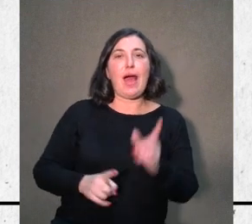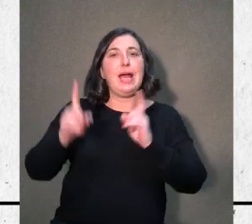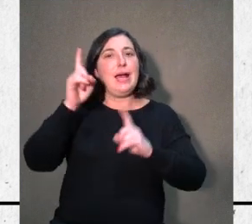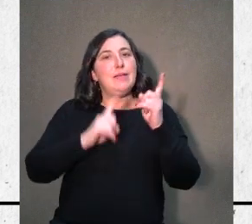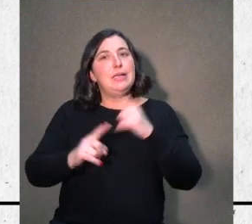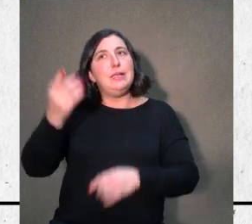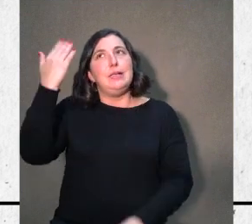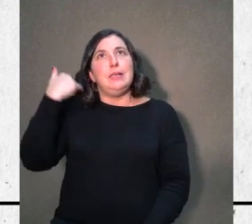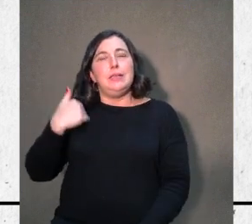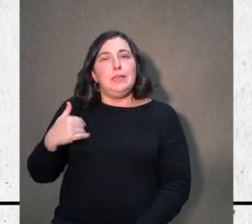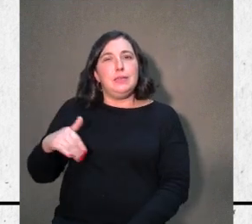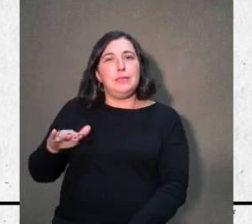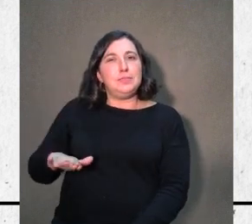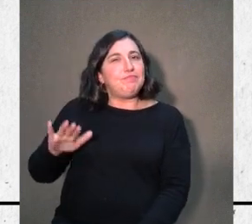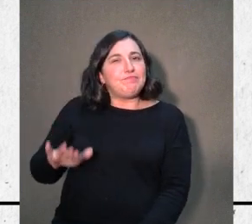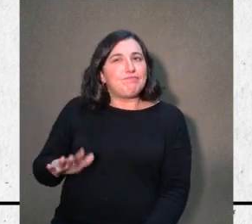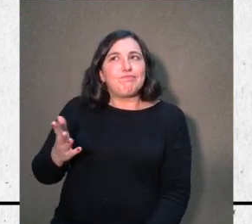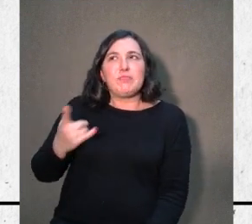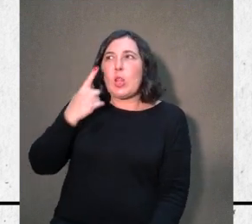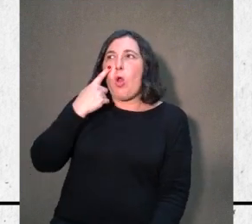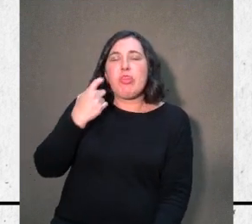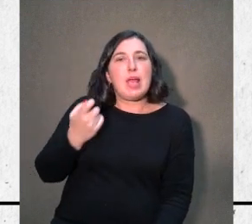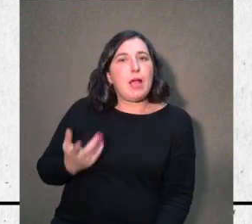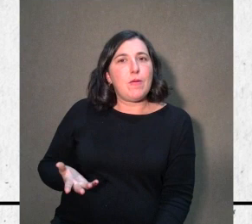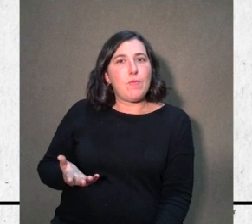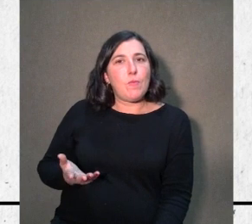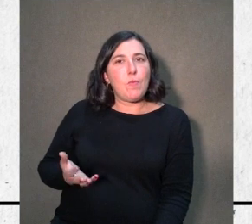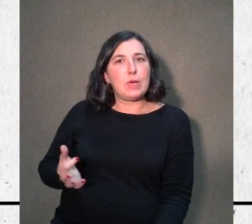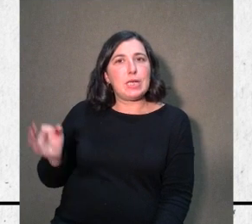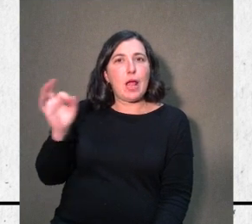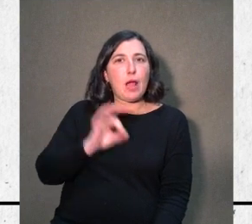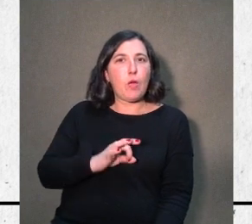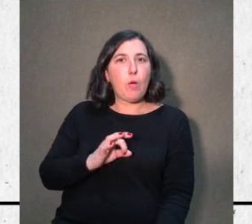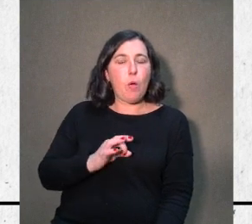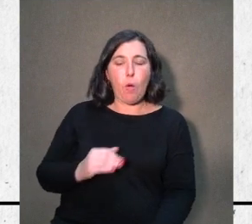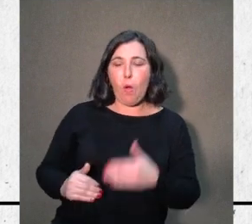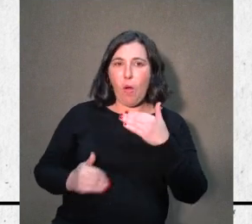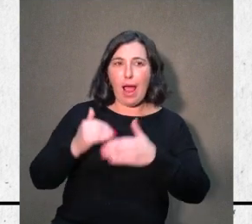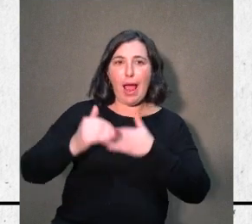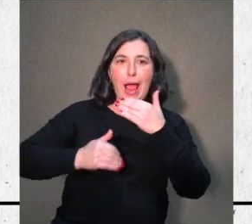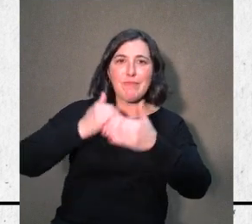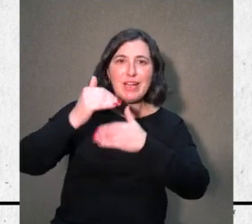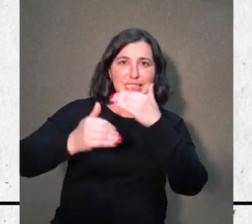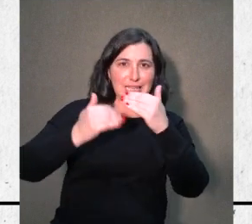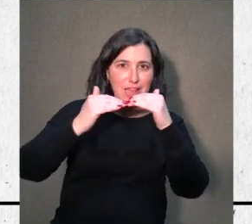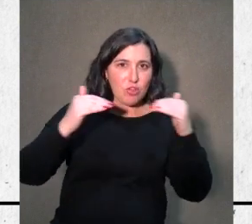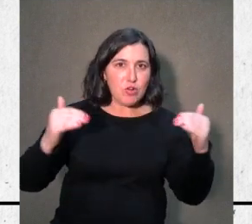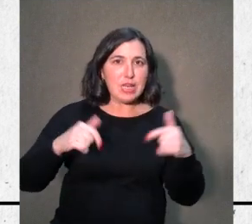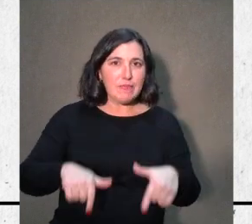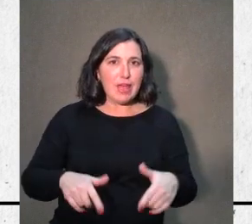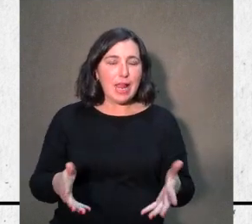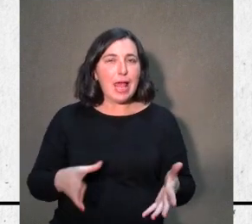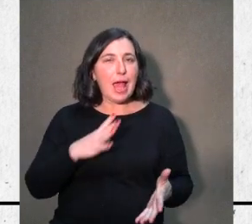dimensiona, o cuando vas avanzando a nivel, en tu nivel, empezás a sentir cómo el